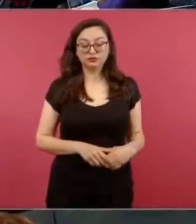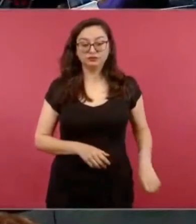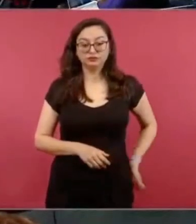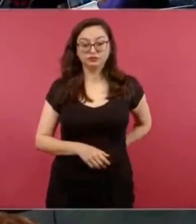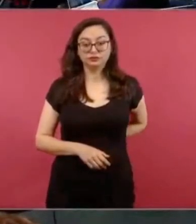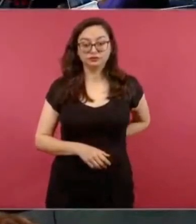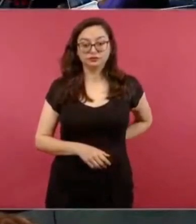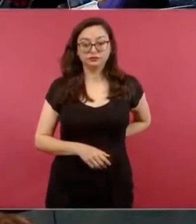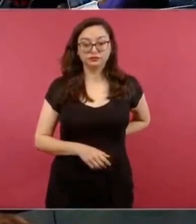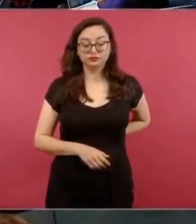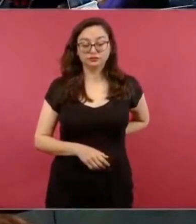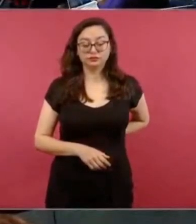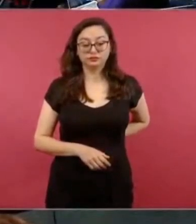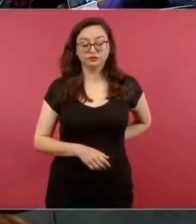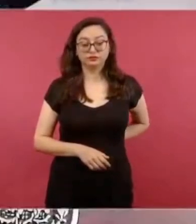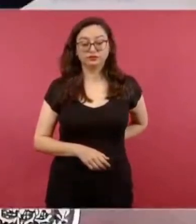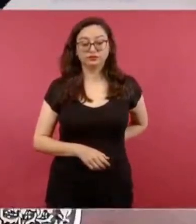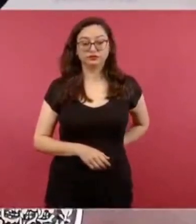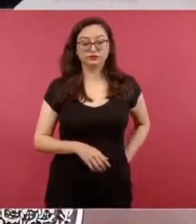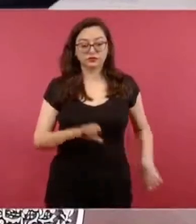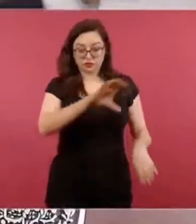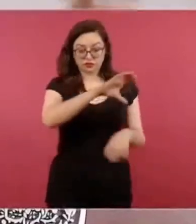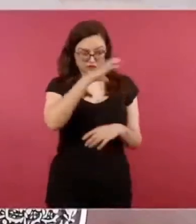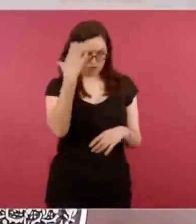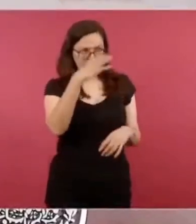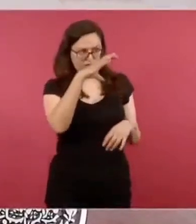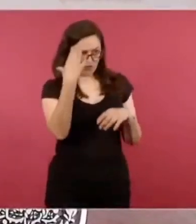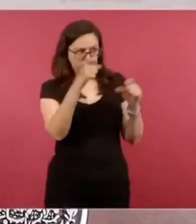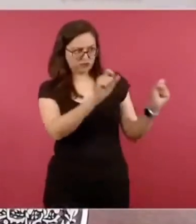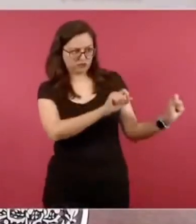¿Qué no son ellos los que